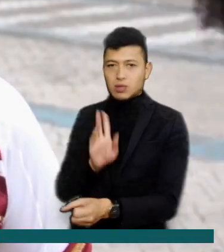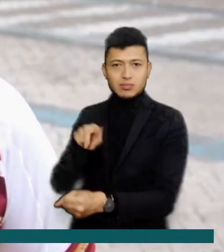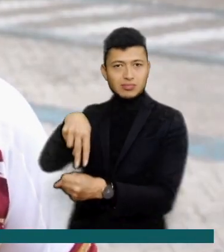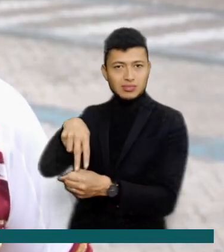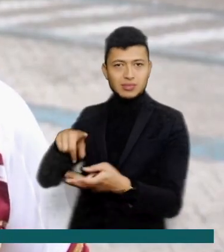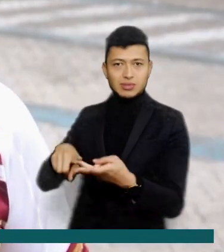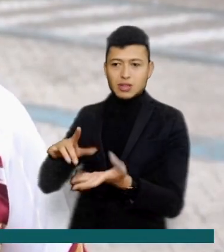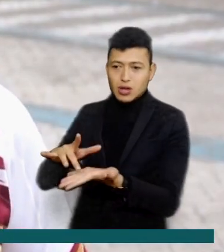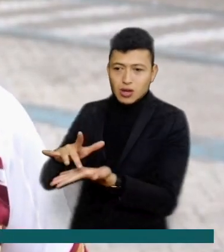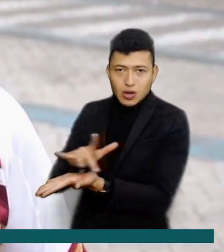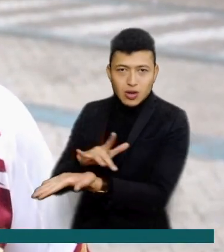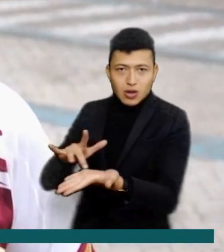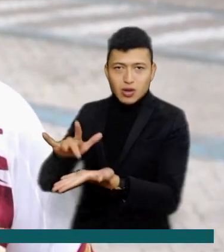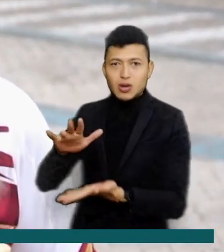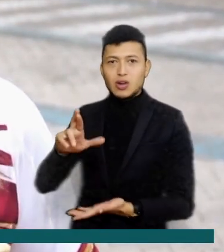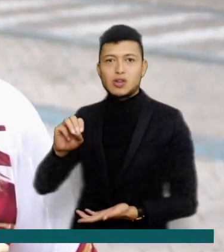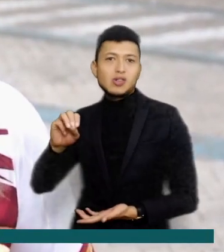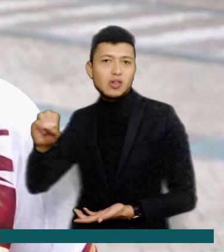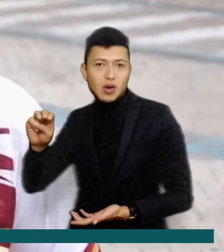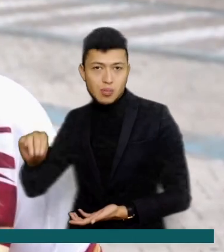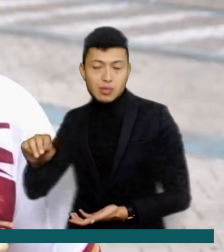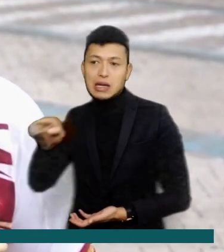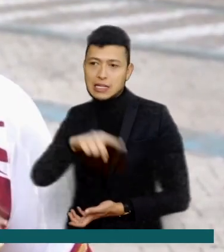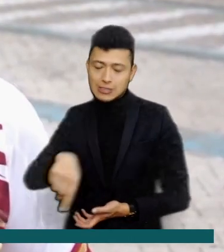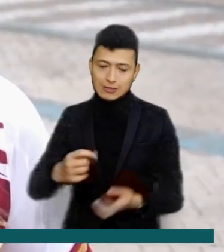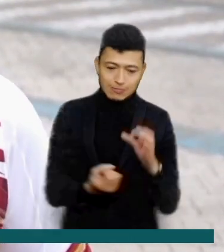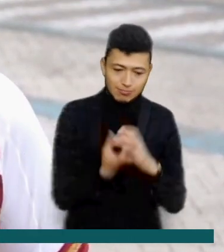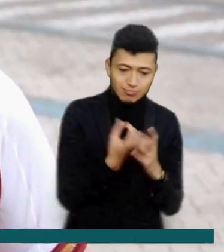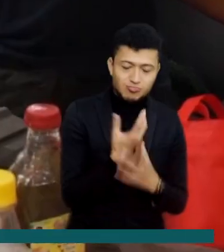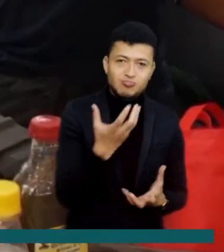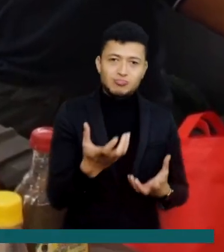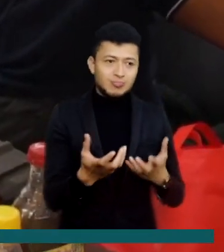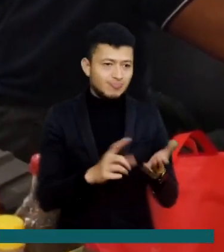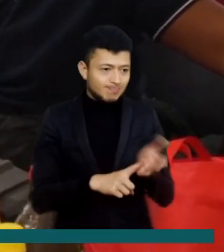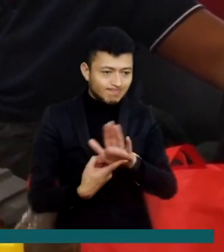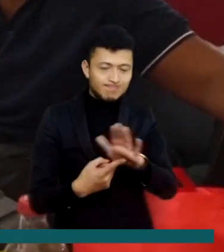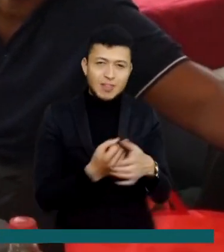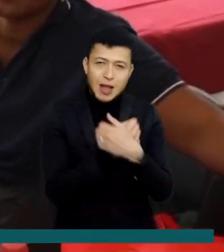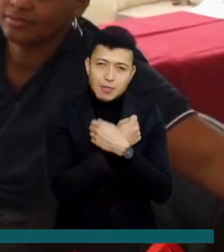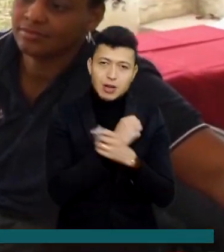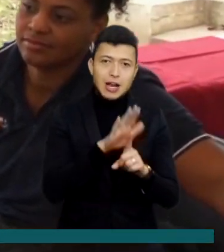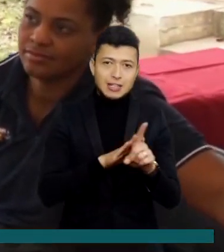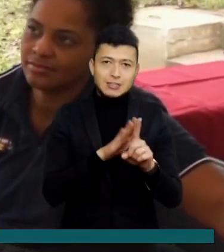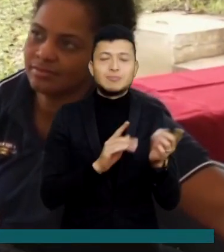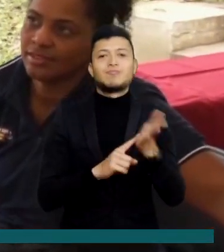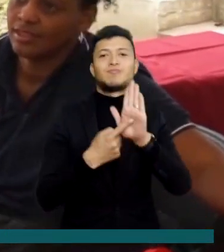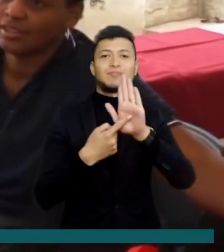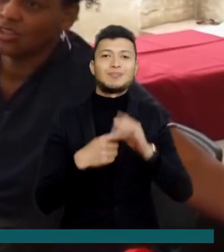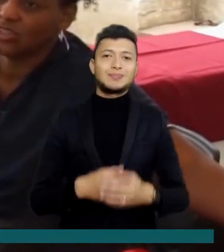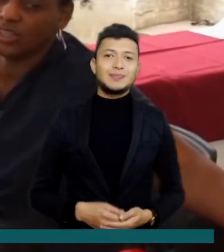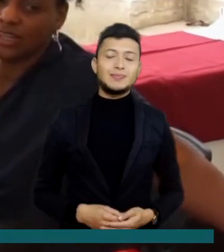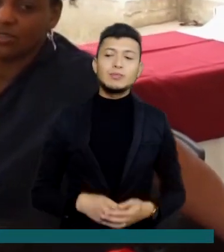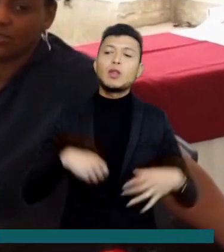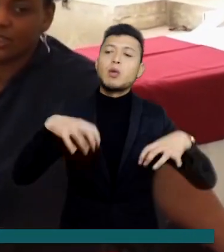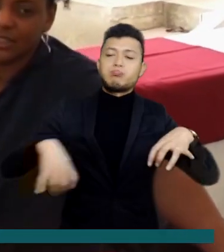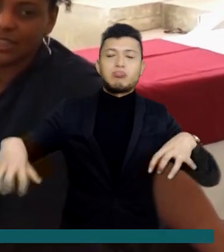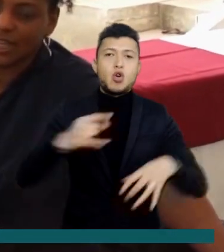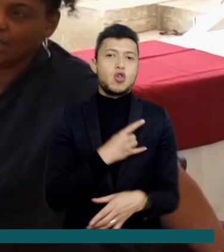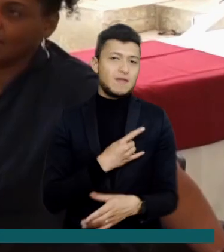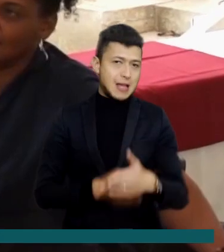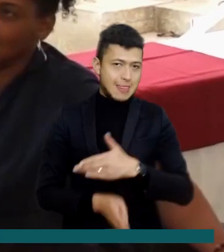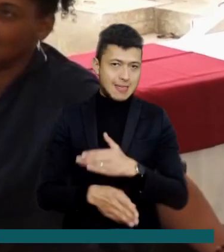pues hayan podido mostrar todos esos productos que ellos elaboran con tanto cariño y con tanto amor. Estos eventos continuarán realizándose en diferentes